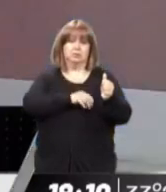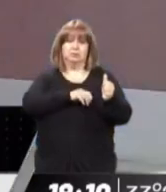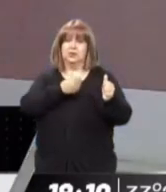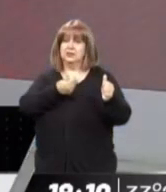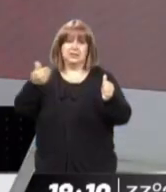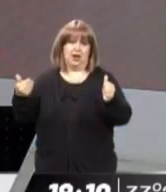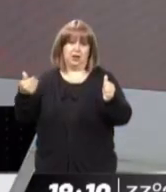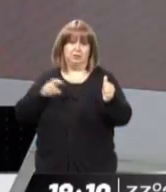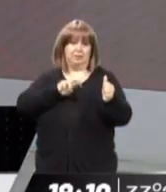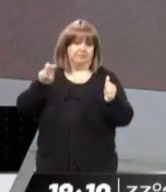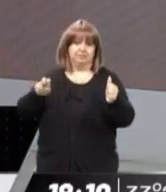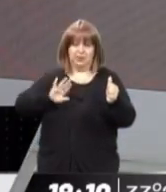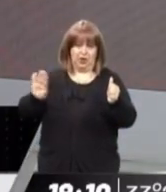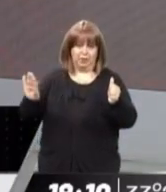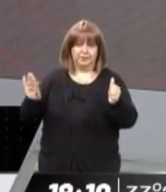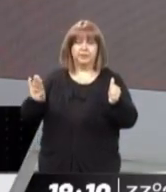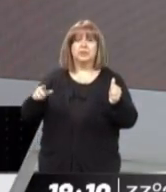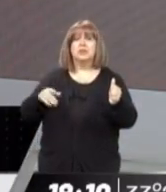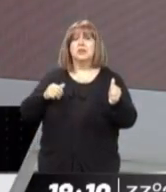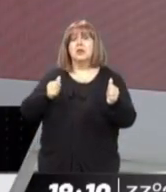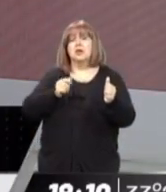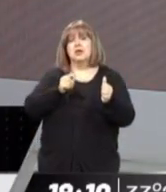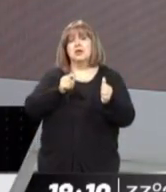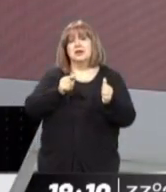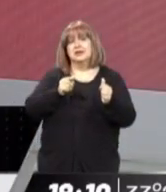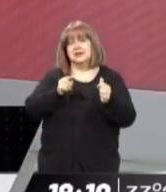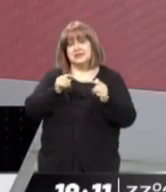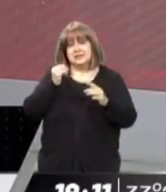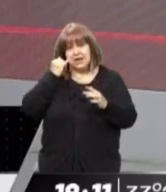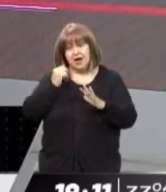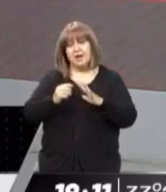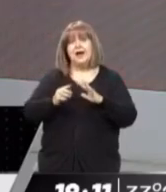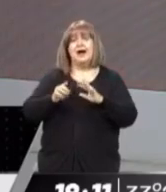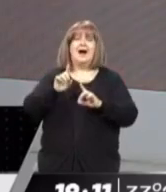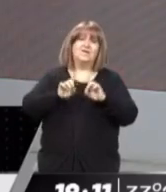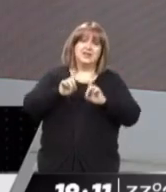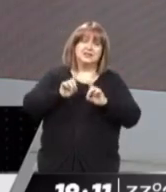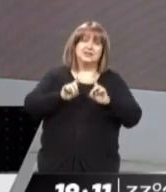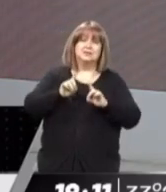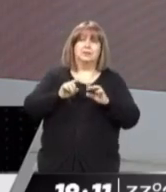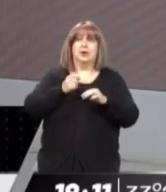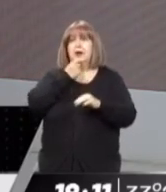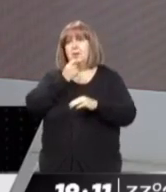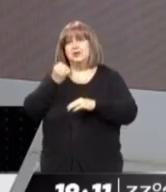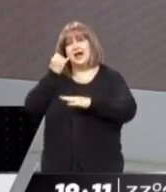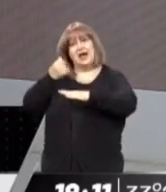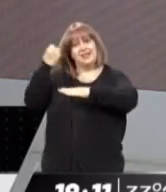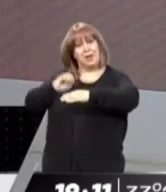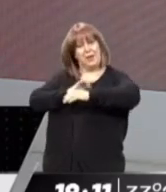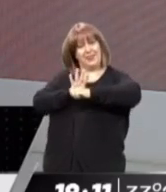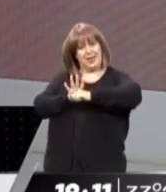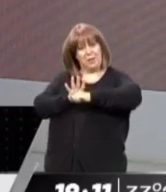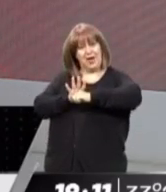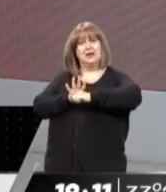porque en cualquier otro momento en el que pasaba que Alberto Fernández y Suárez tenían sus cruces, recordamos pandemia, por ejemplo, había un